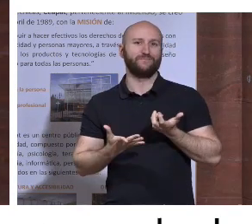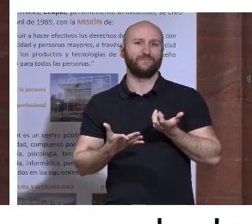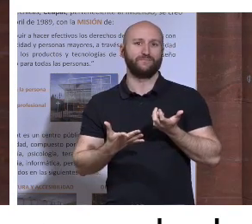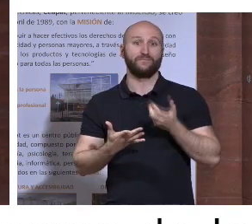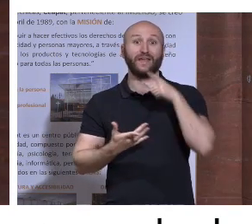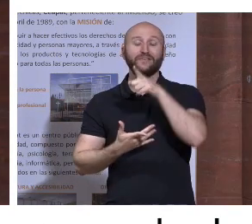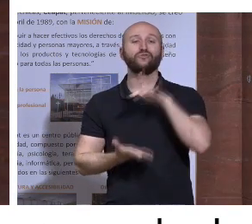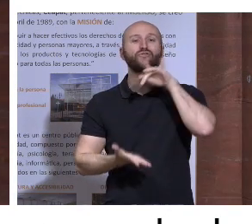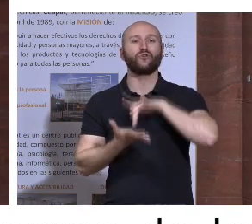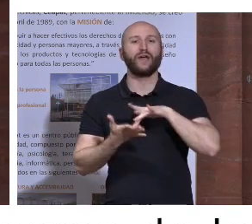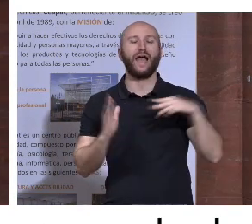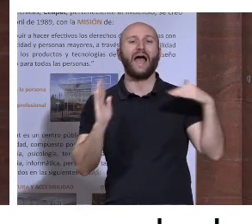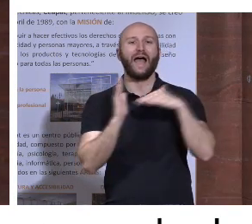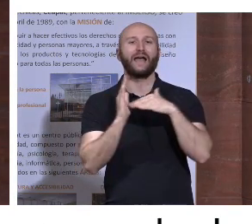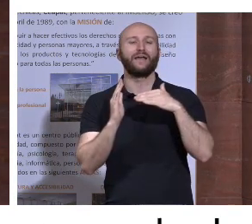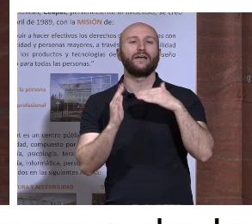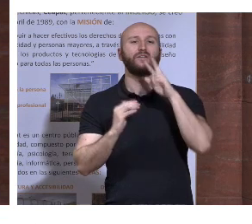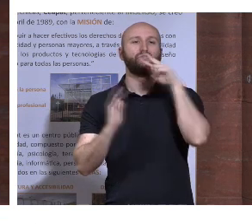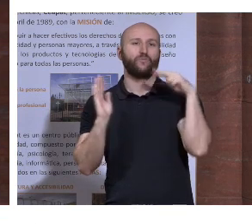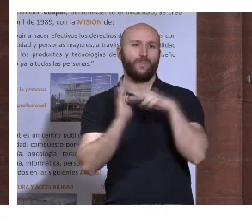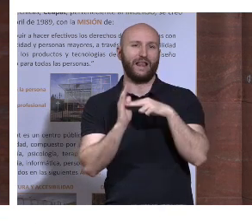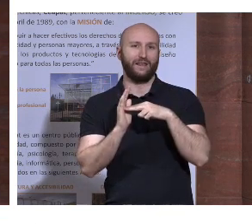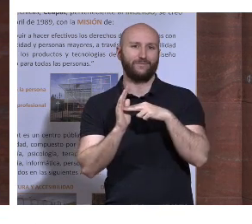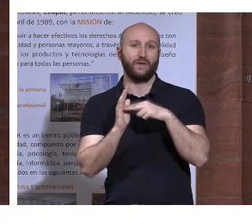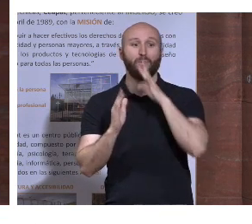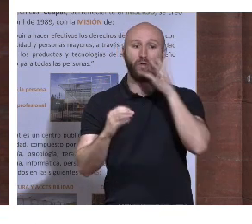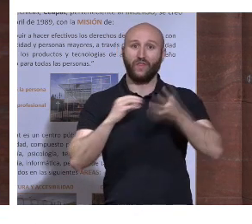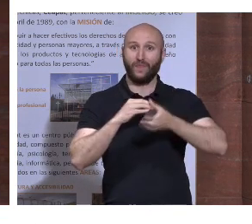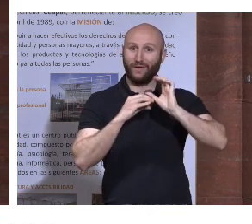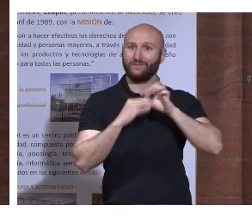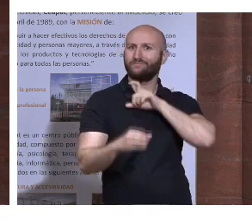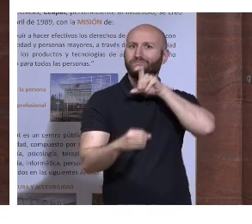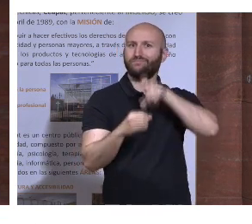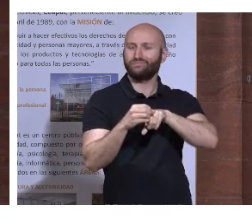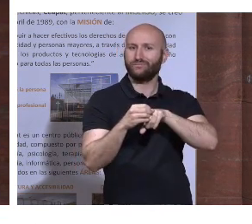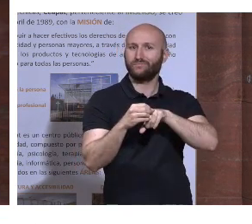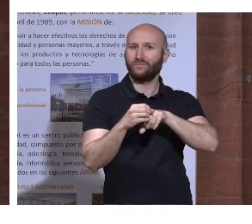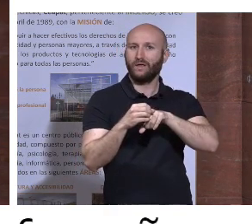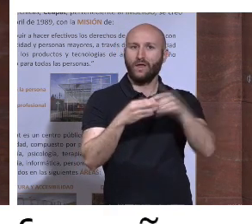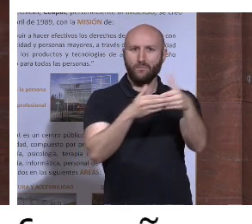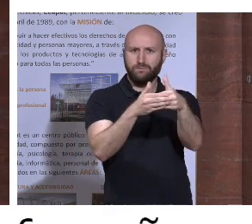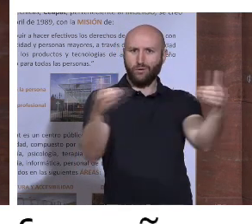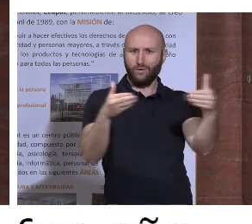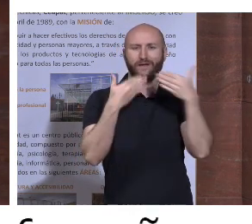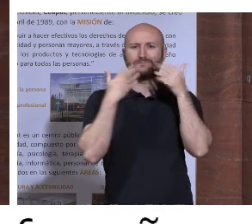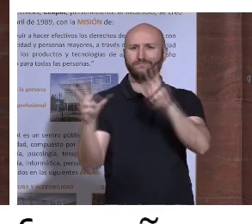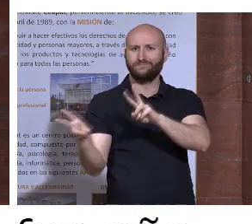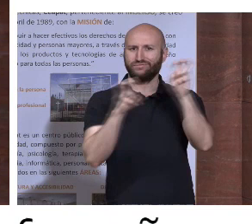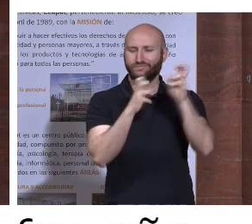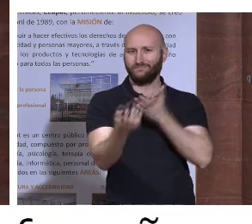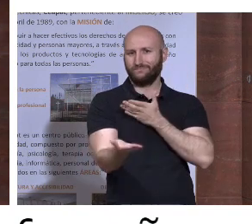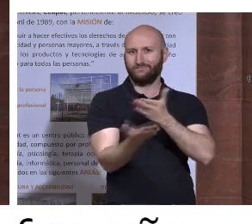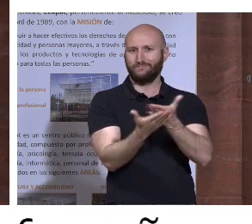año 2000, en que CEAPAT participaba y abría brecha, innovando, aportando